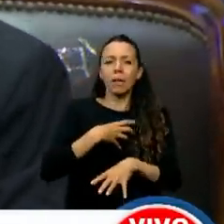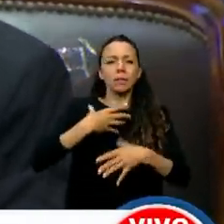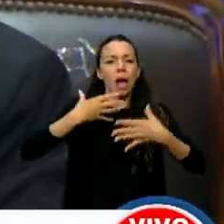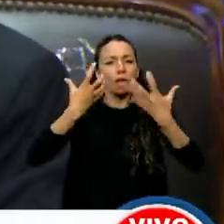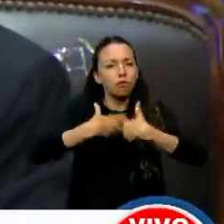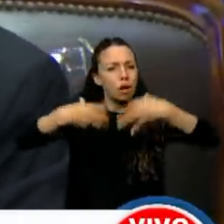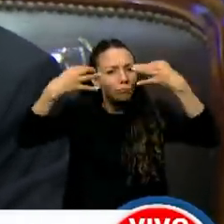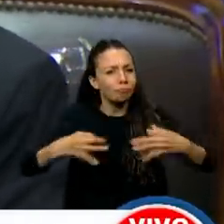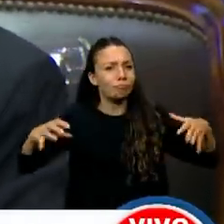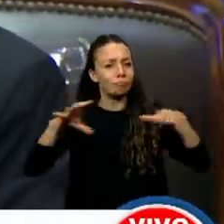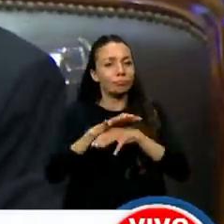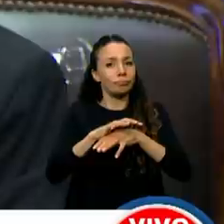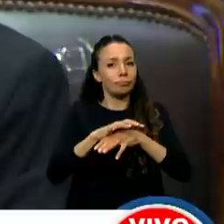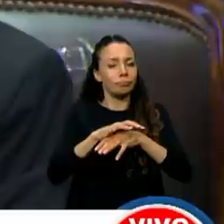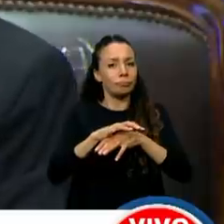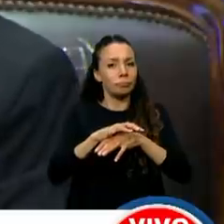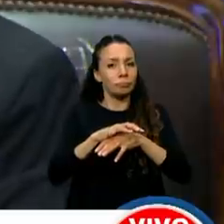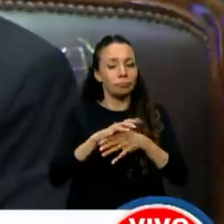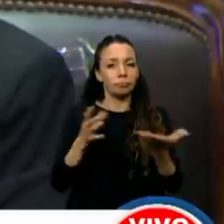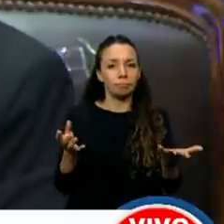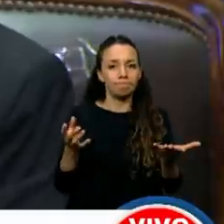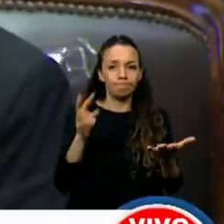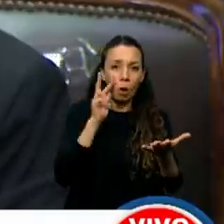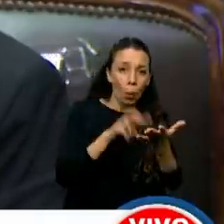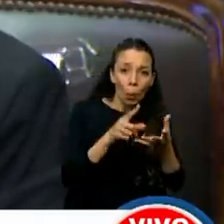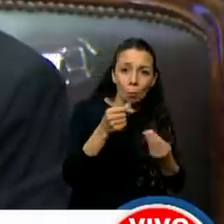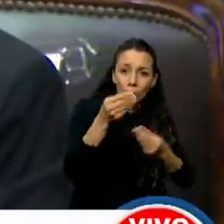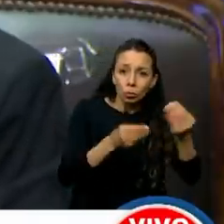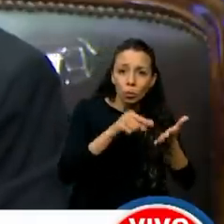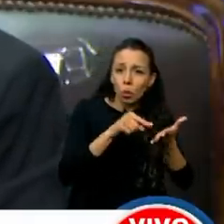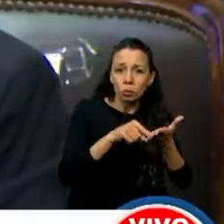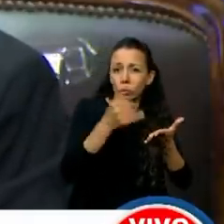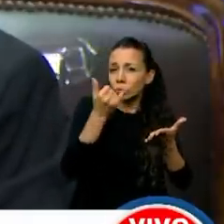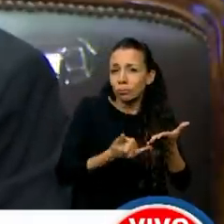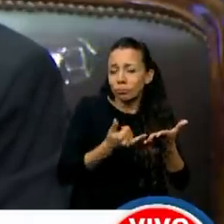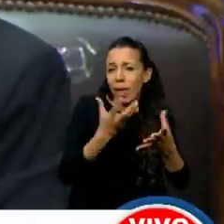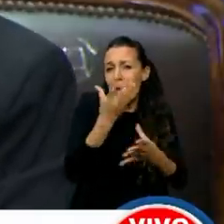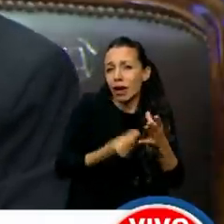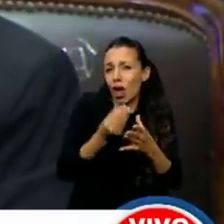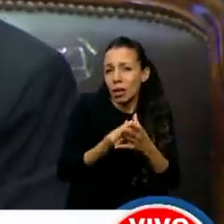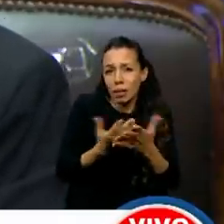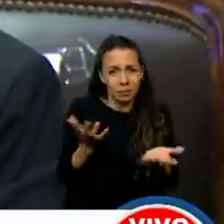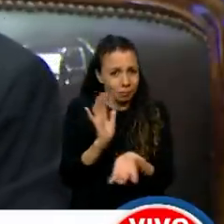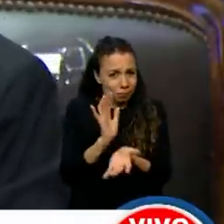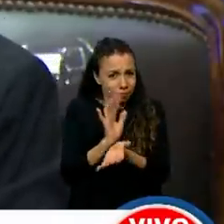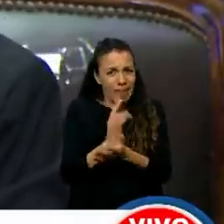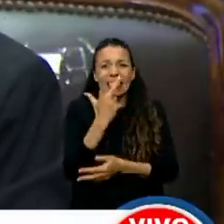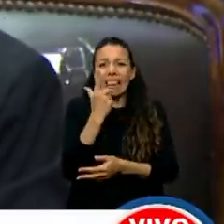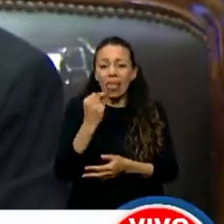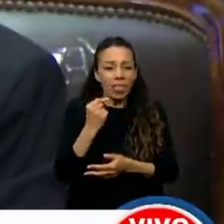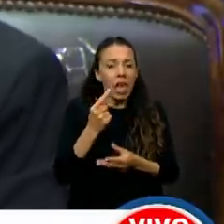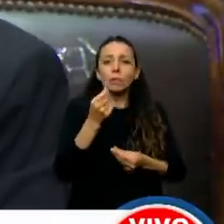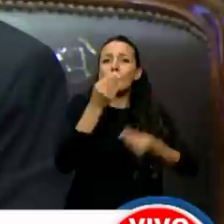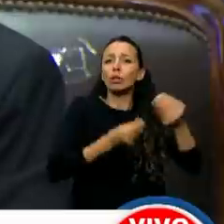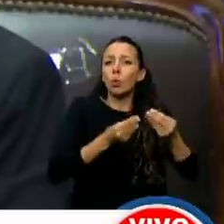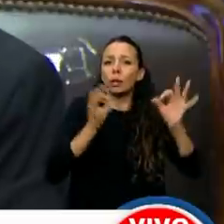otra vez la inconsistencia el intento de un gobierno de tratar un presupuesto en tres días ministros que nunca pudieron